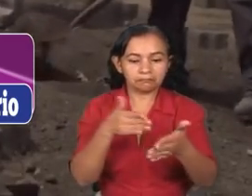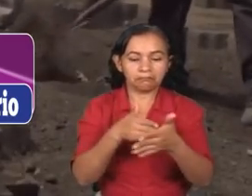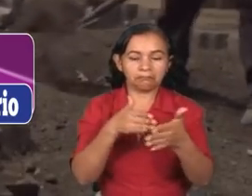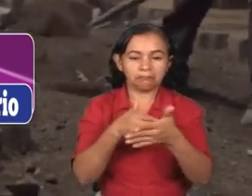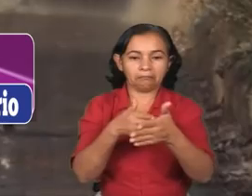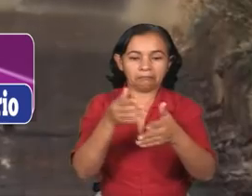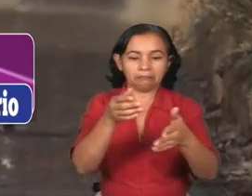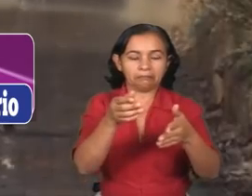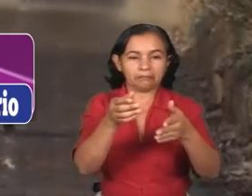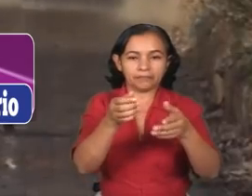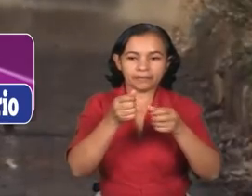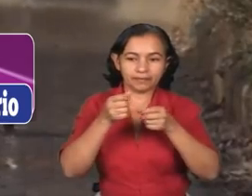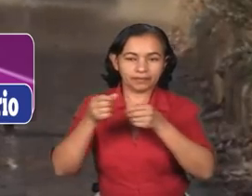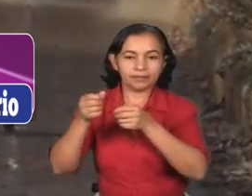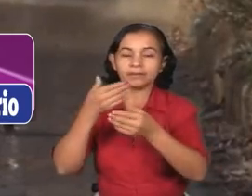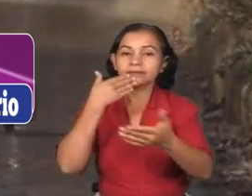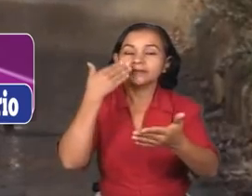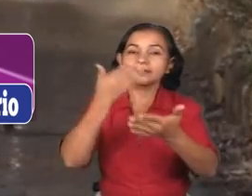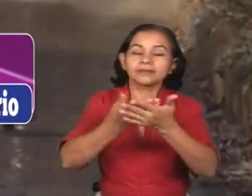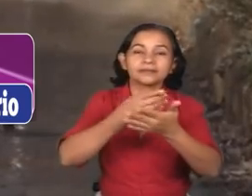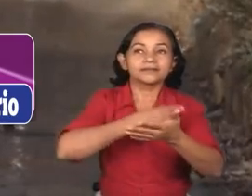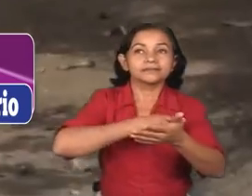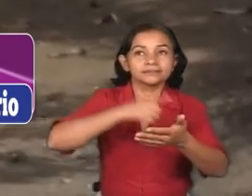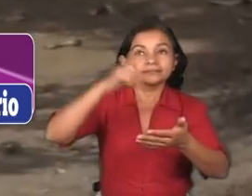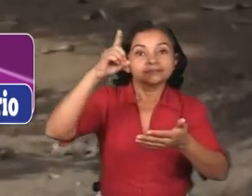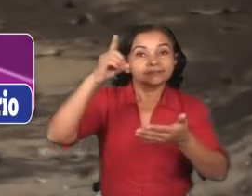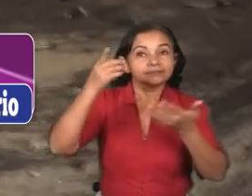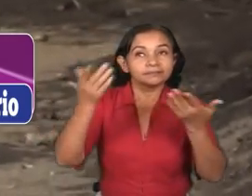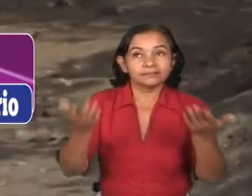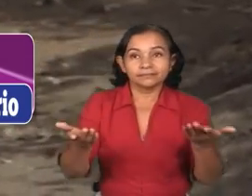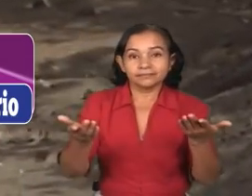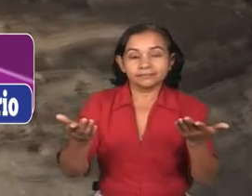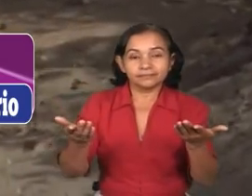obra producto de eso. Y gracias a Dios nosotros